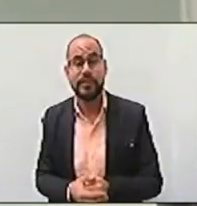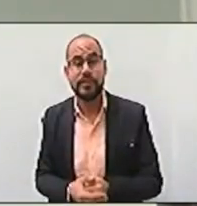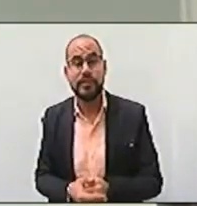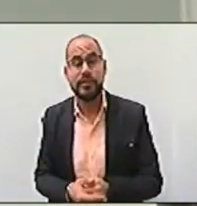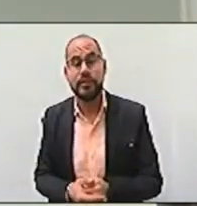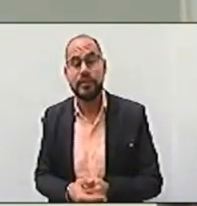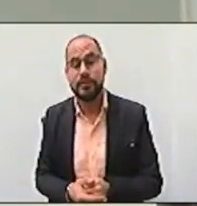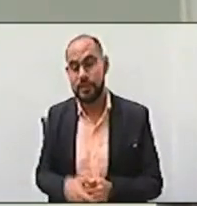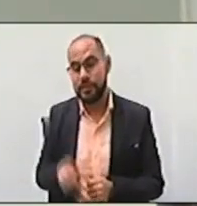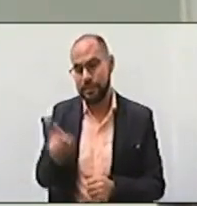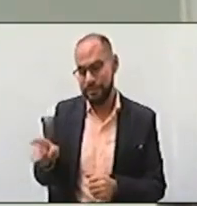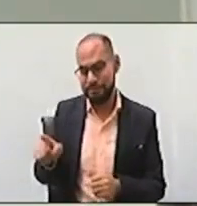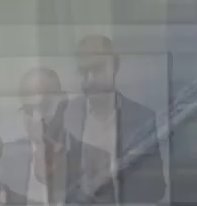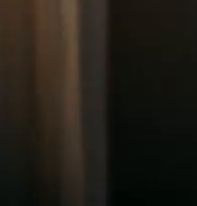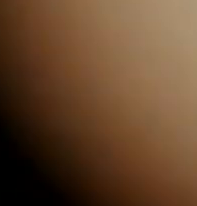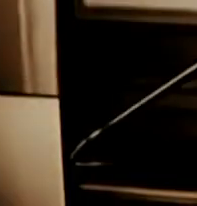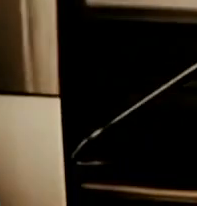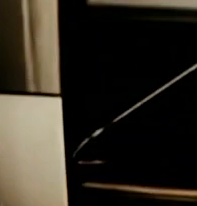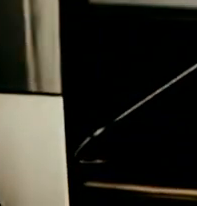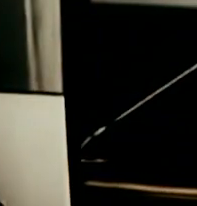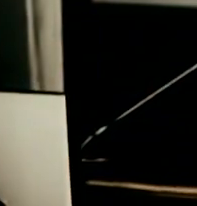delincuencia organizada.